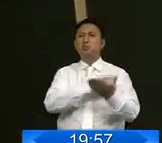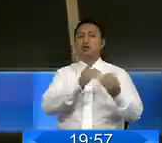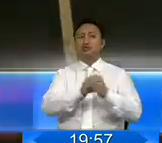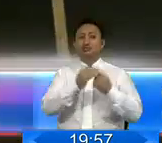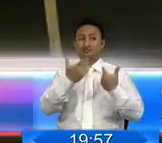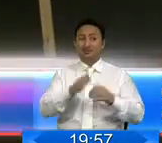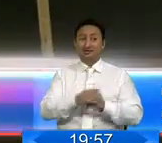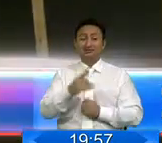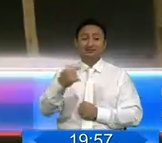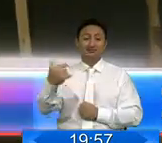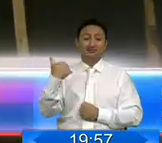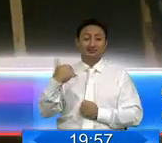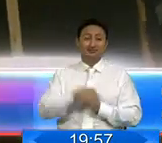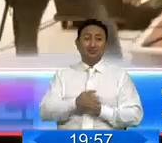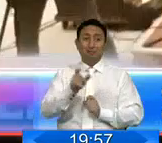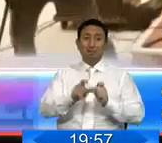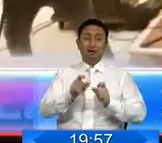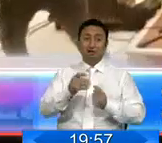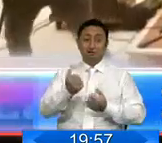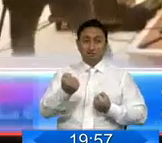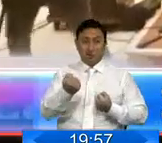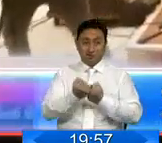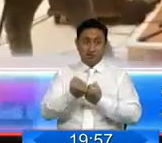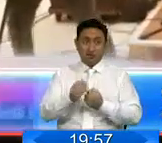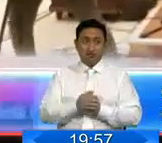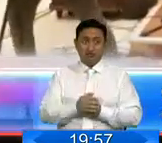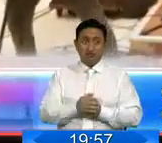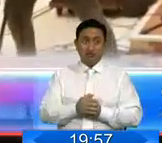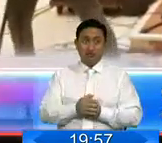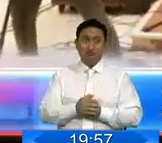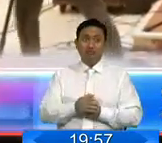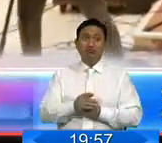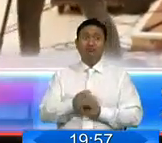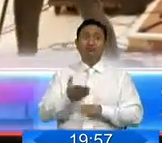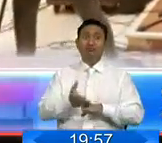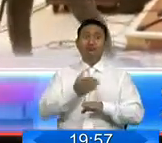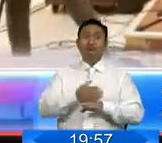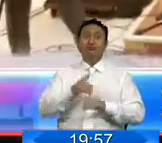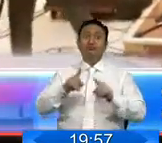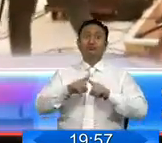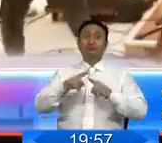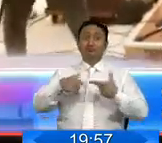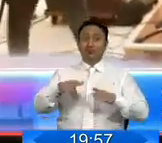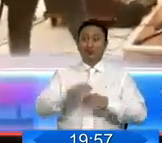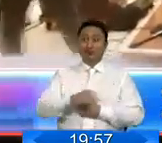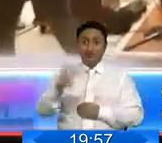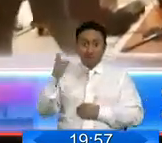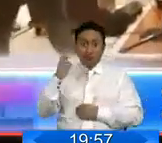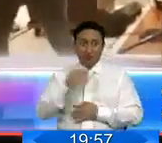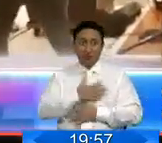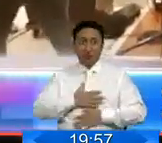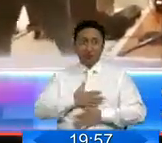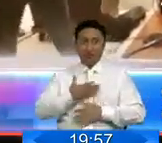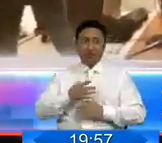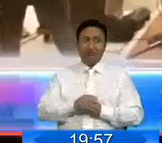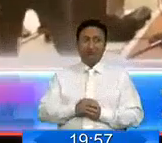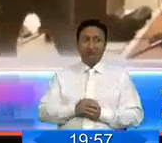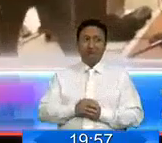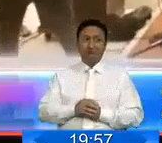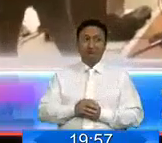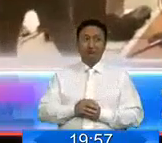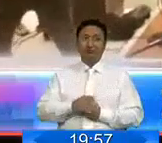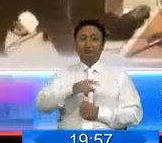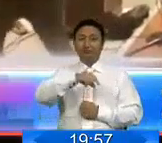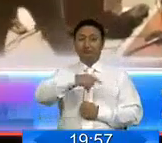cuenta con la acogida del público, el mismo que en diferentes ocasiones ha disfrutado de su repertorio. Hemos tenido una gran acogida,